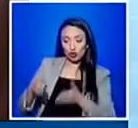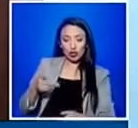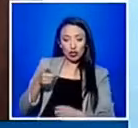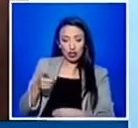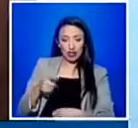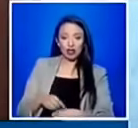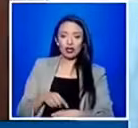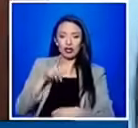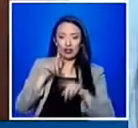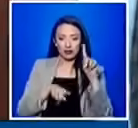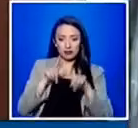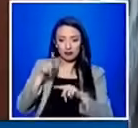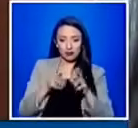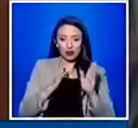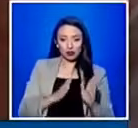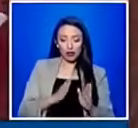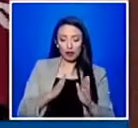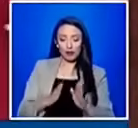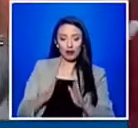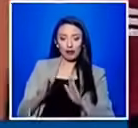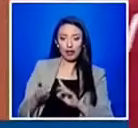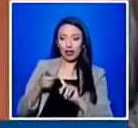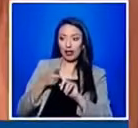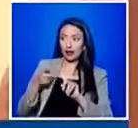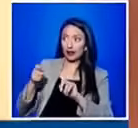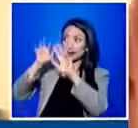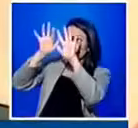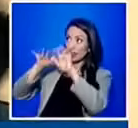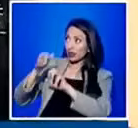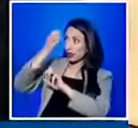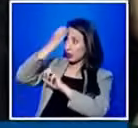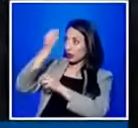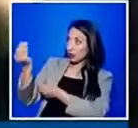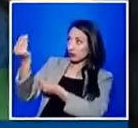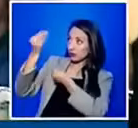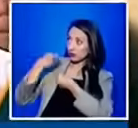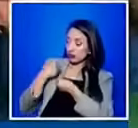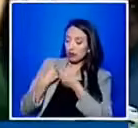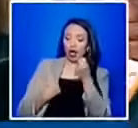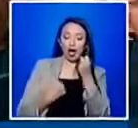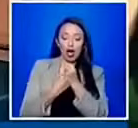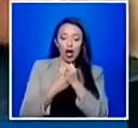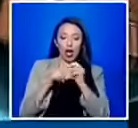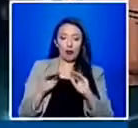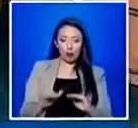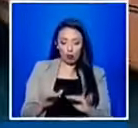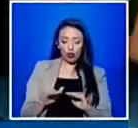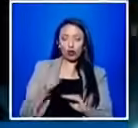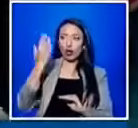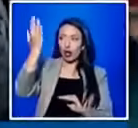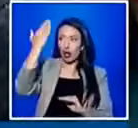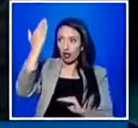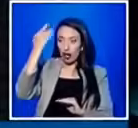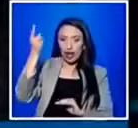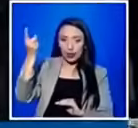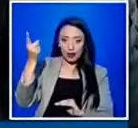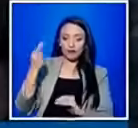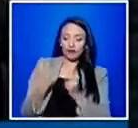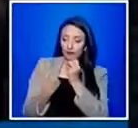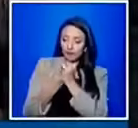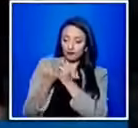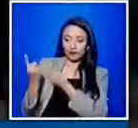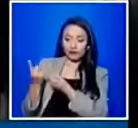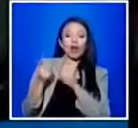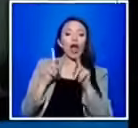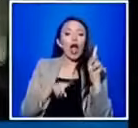Tenemos algunos programas que están desarrollados desde la Secretaría de Educación con el apoyo del señor alcalde Pavel Muñoz.